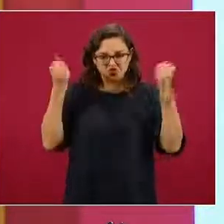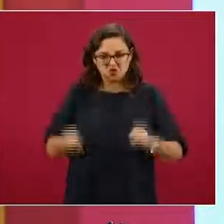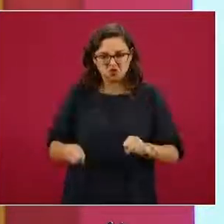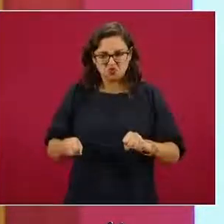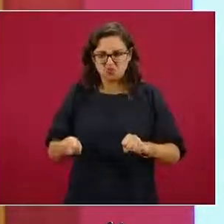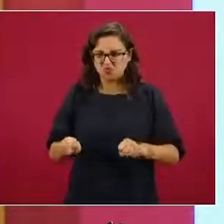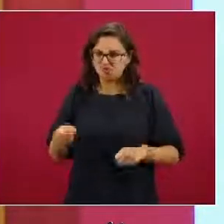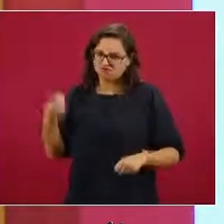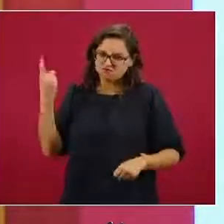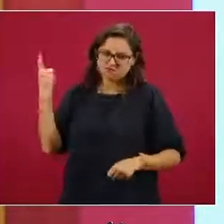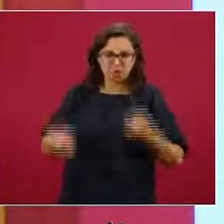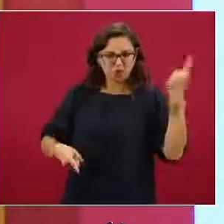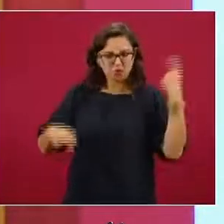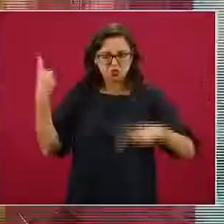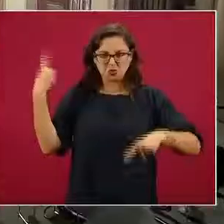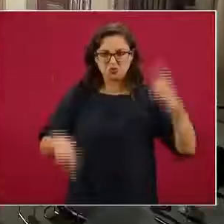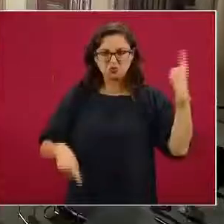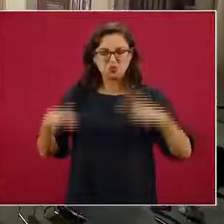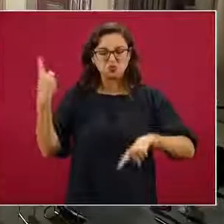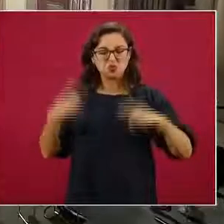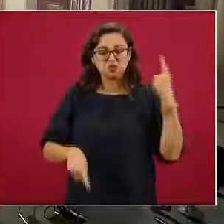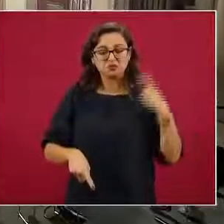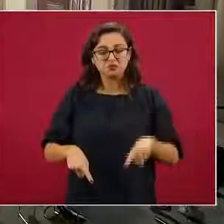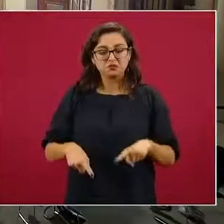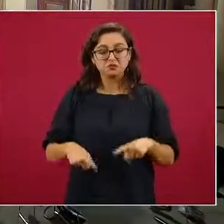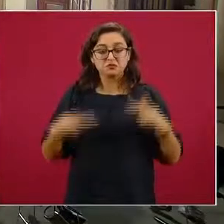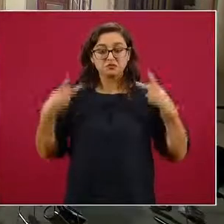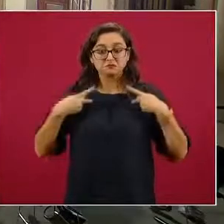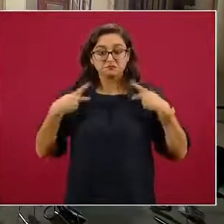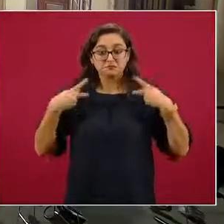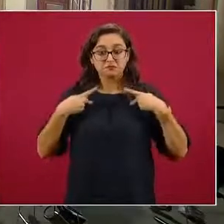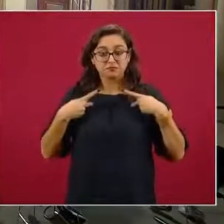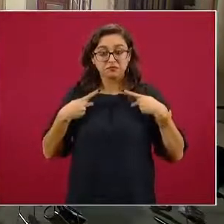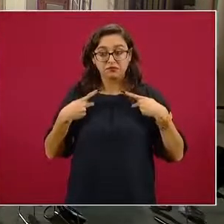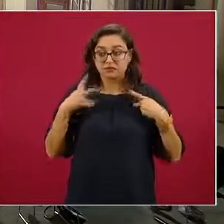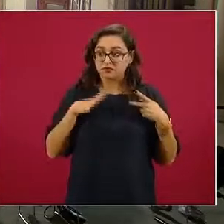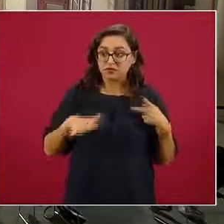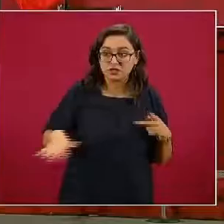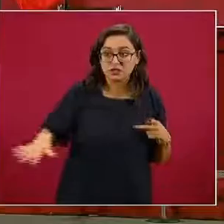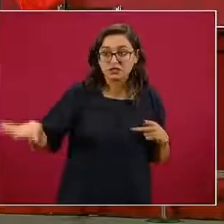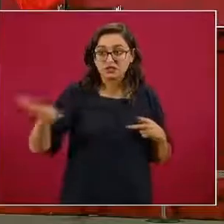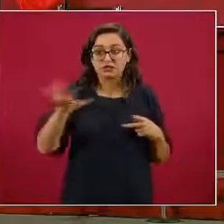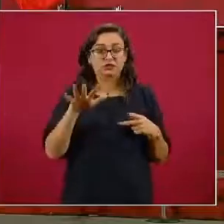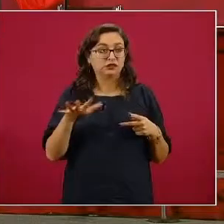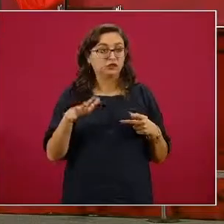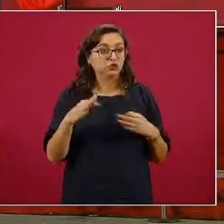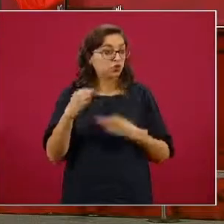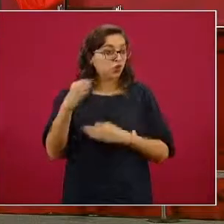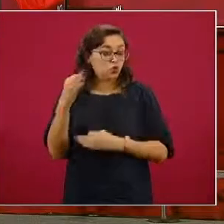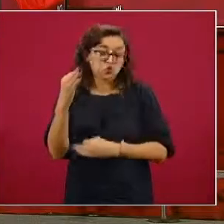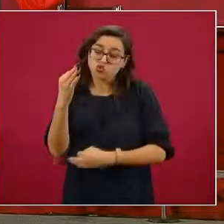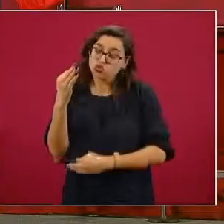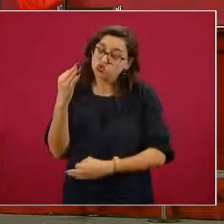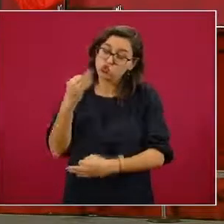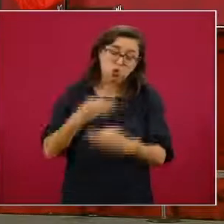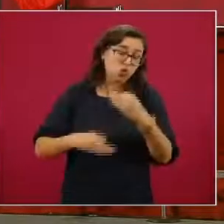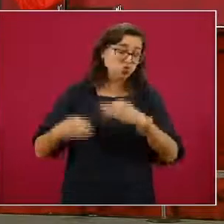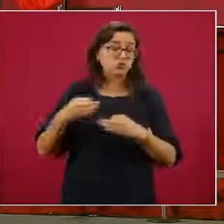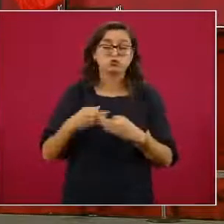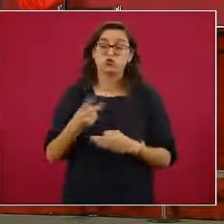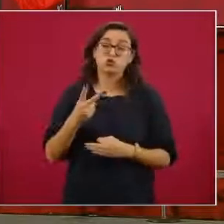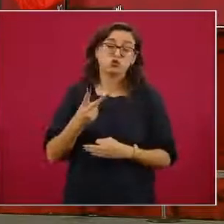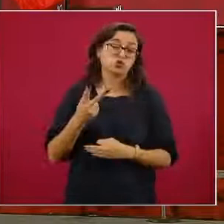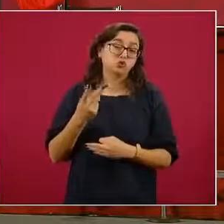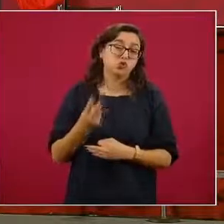decir, imponer. Y el sujeto de la acción fue la persona, multiplicada por 2, 3,